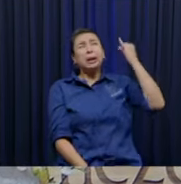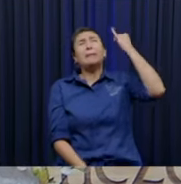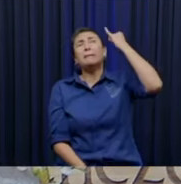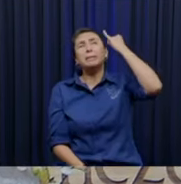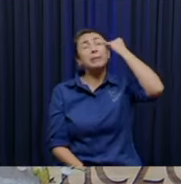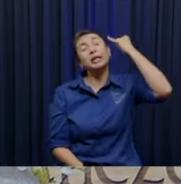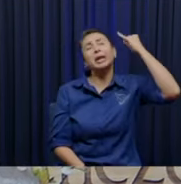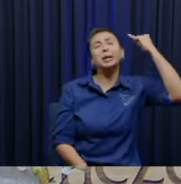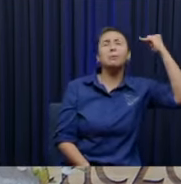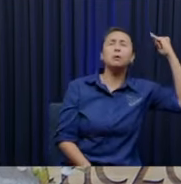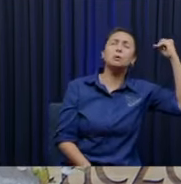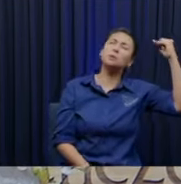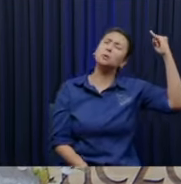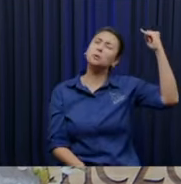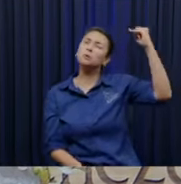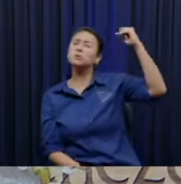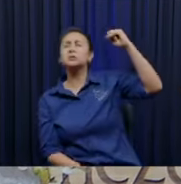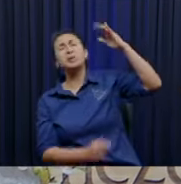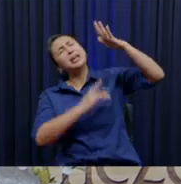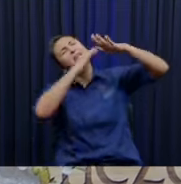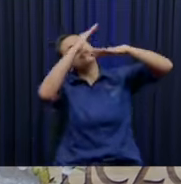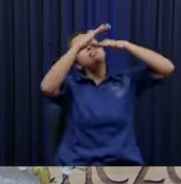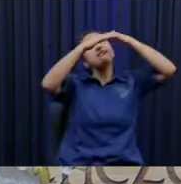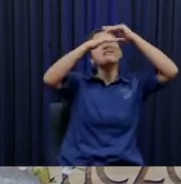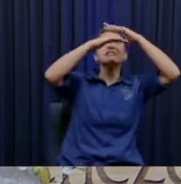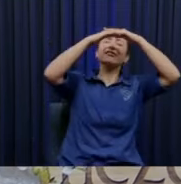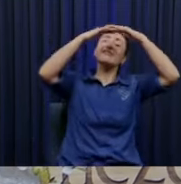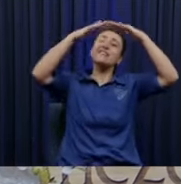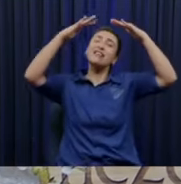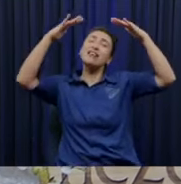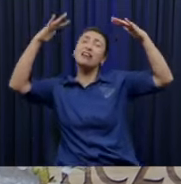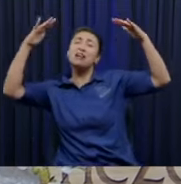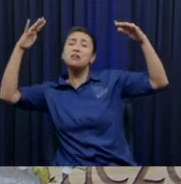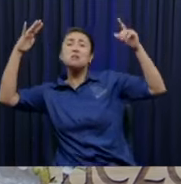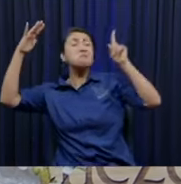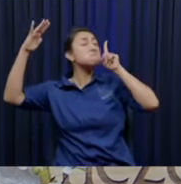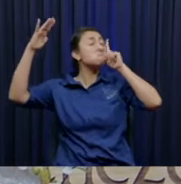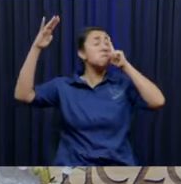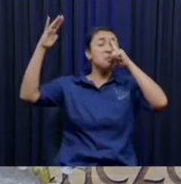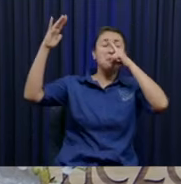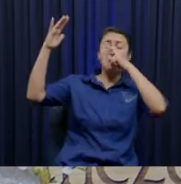supongamos que en el cielo no